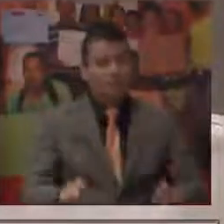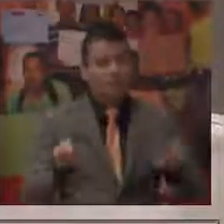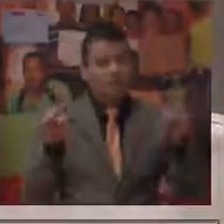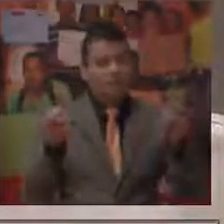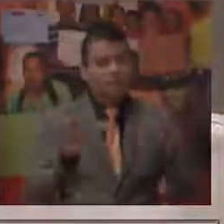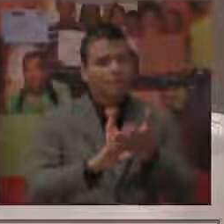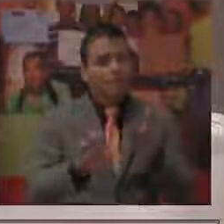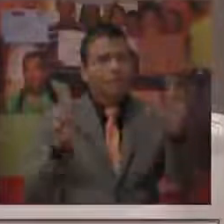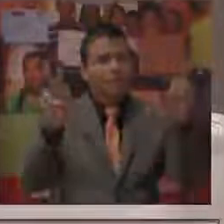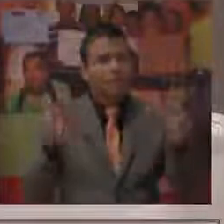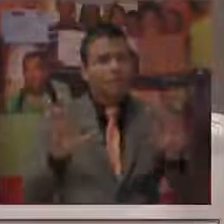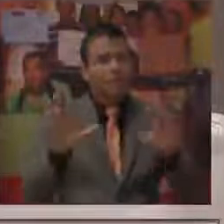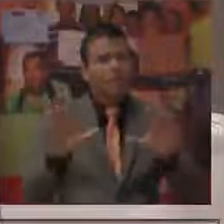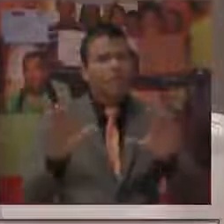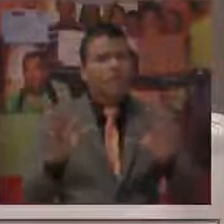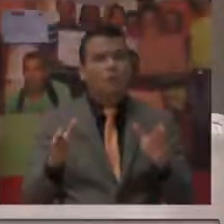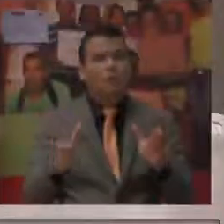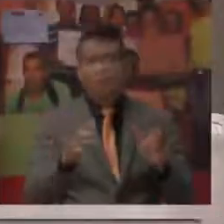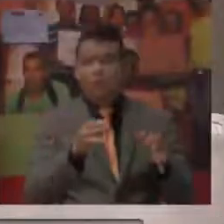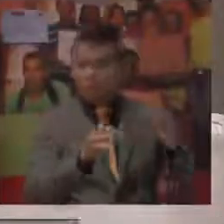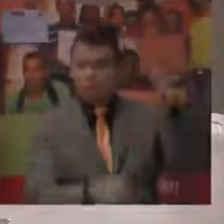justicia